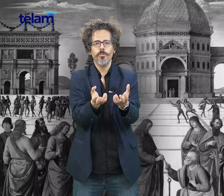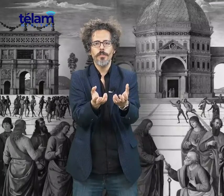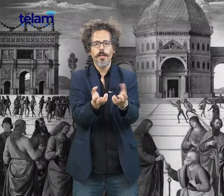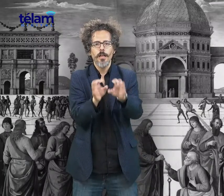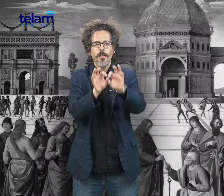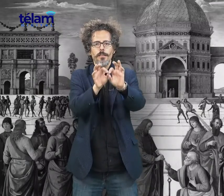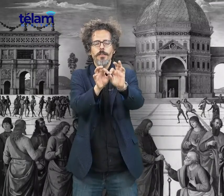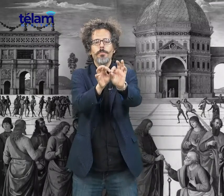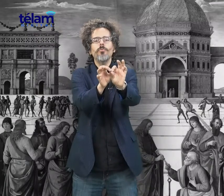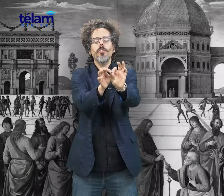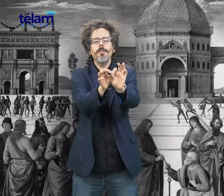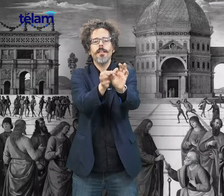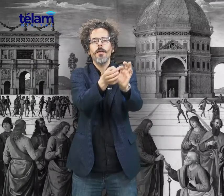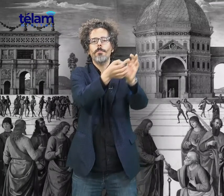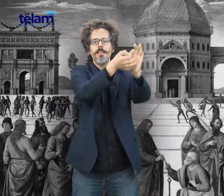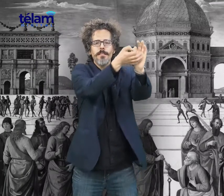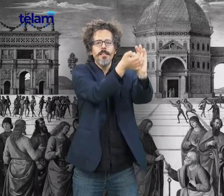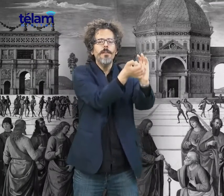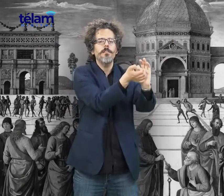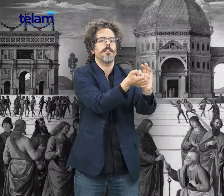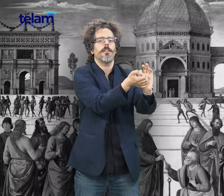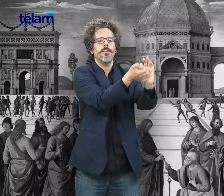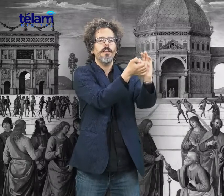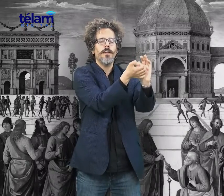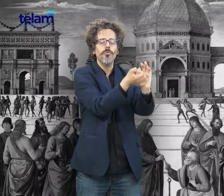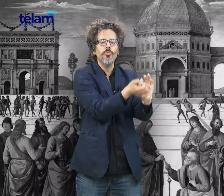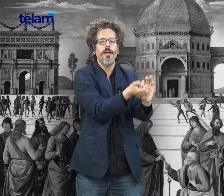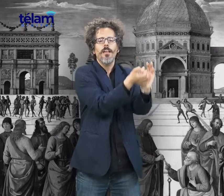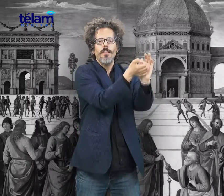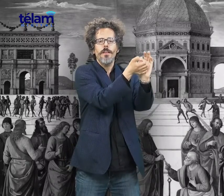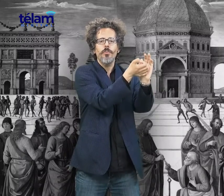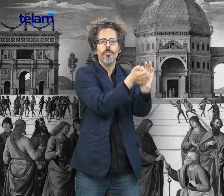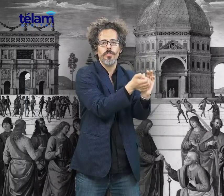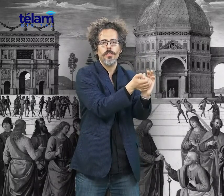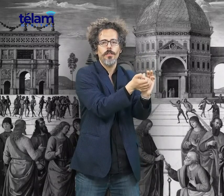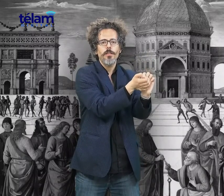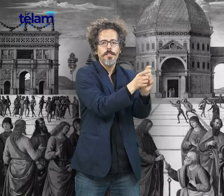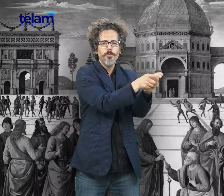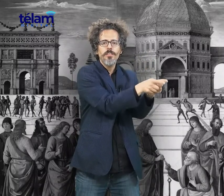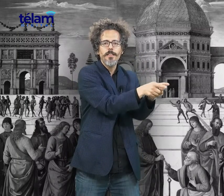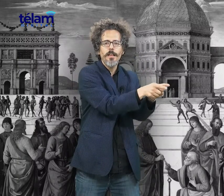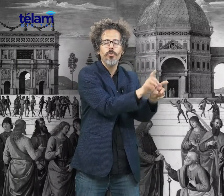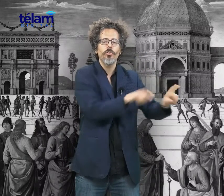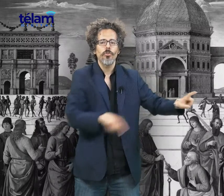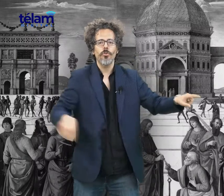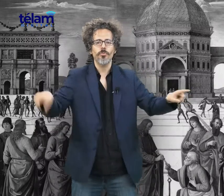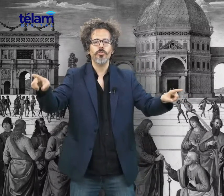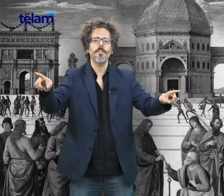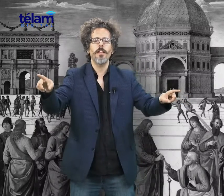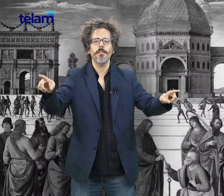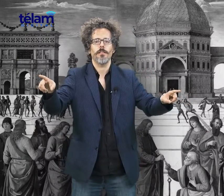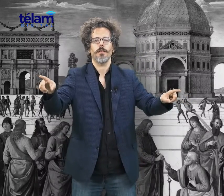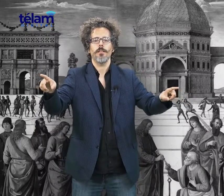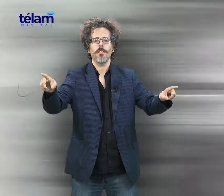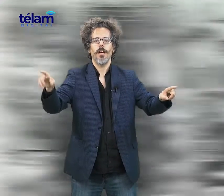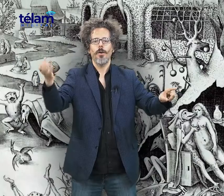Iglesia Católica desde el punto de vista precisamente de la clausura del goce. Y hemos heredado como